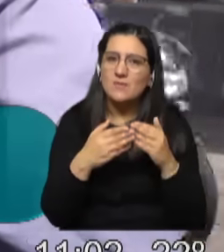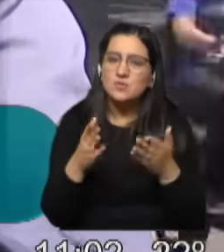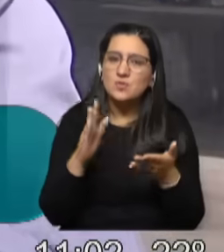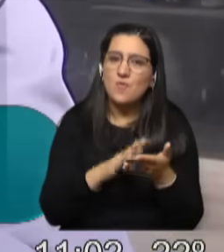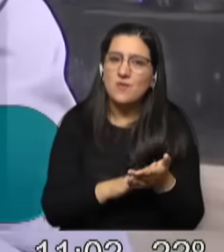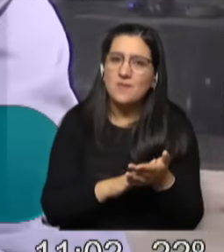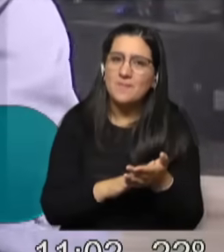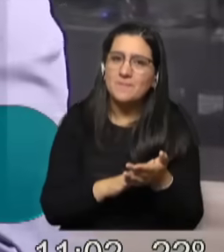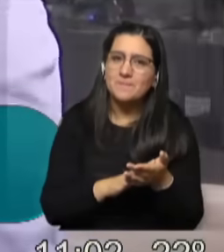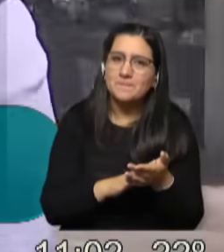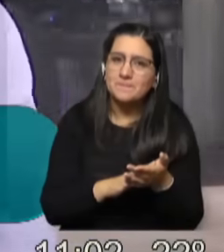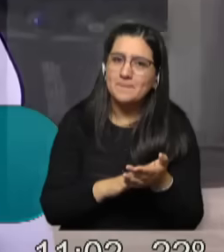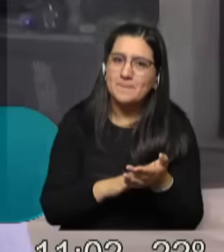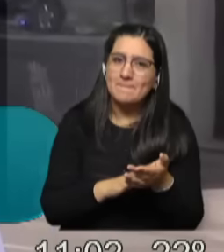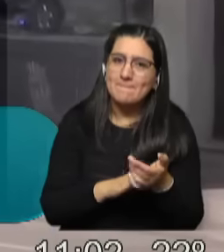a...